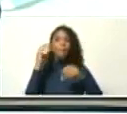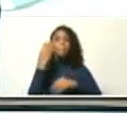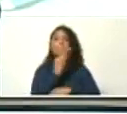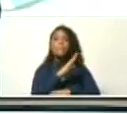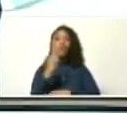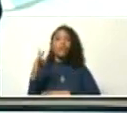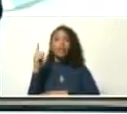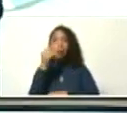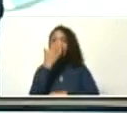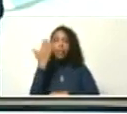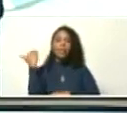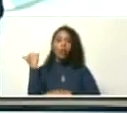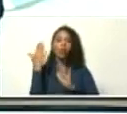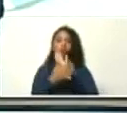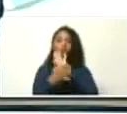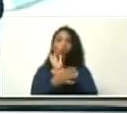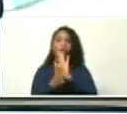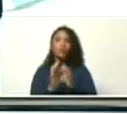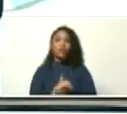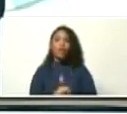es el pasado. Y él llama el libro